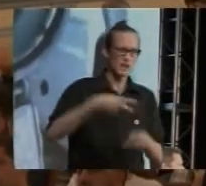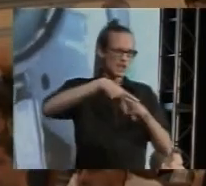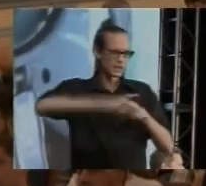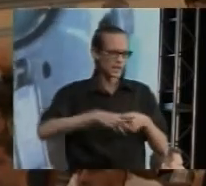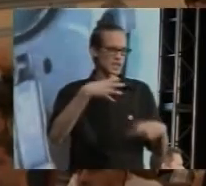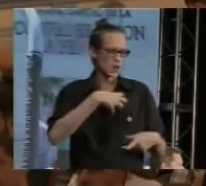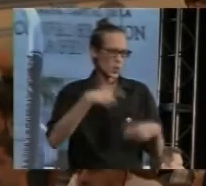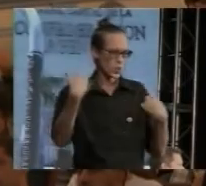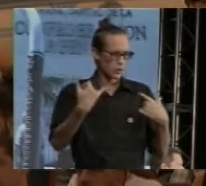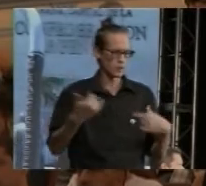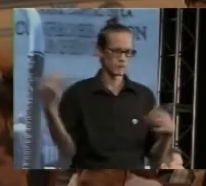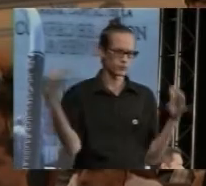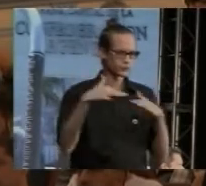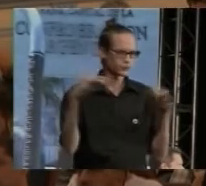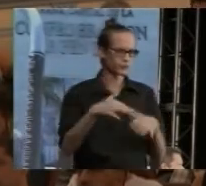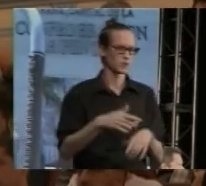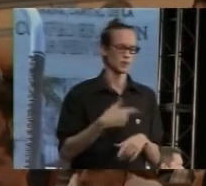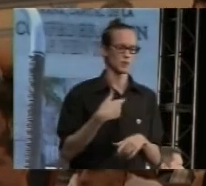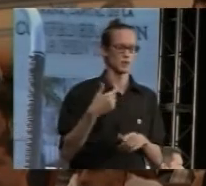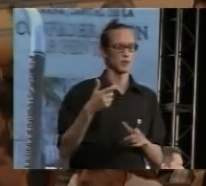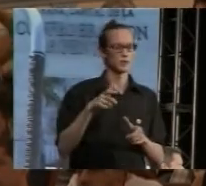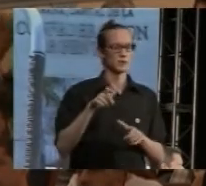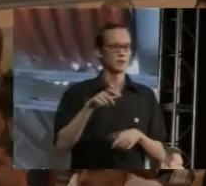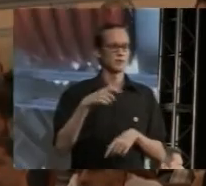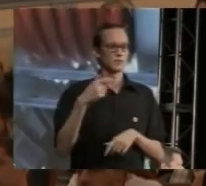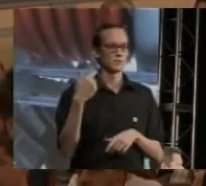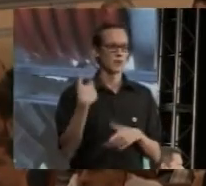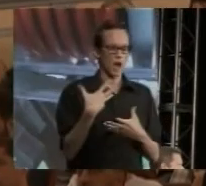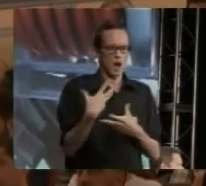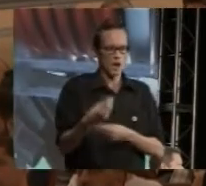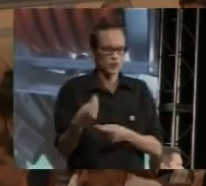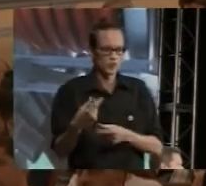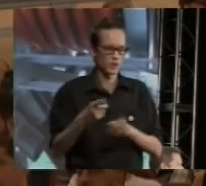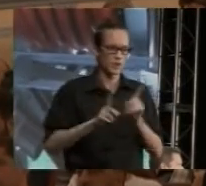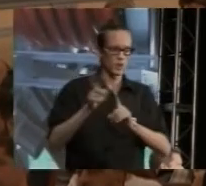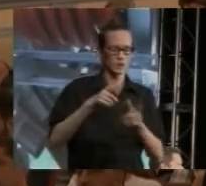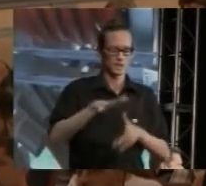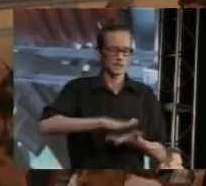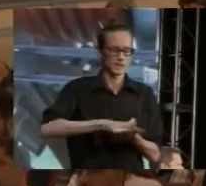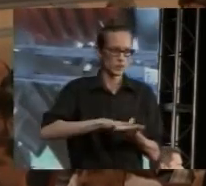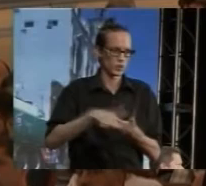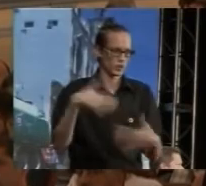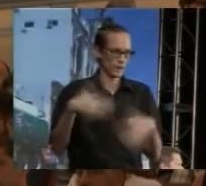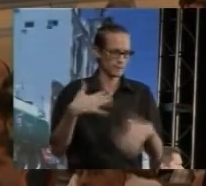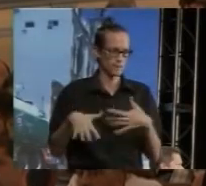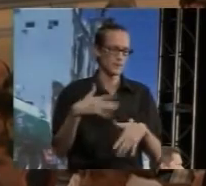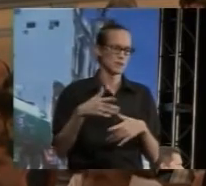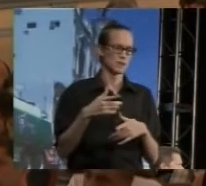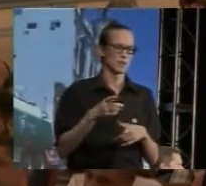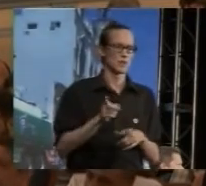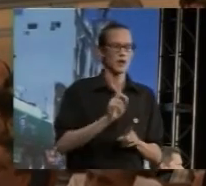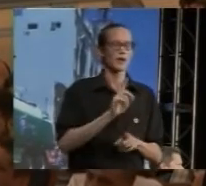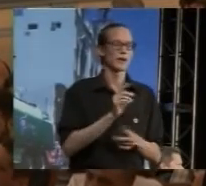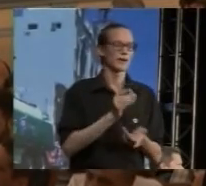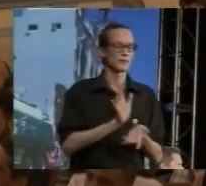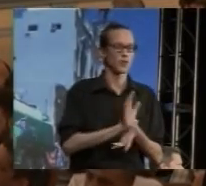El asistencialismo permanente, muy necesario en la emergencia, y el maquillaje de programas sociales mantenidos en el tiempo sin control, no van